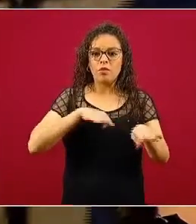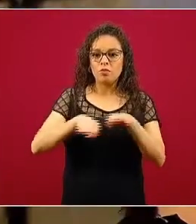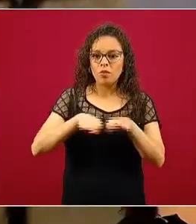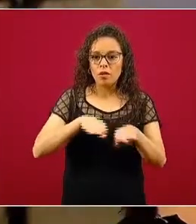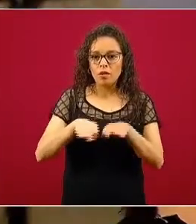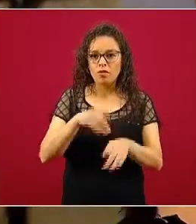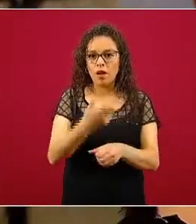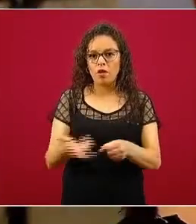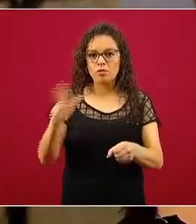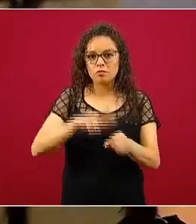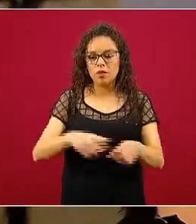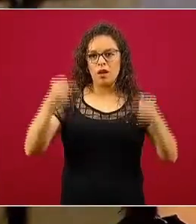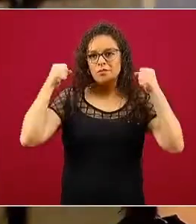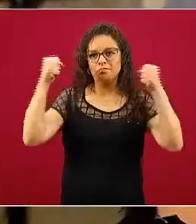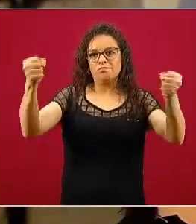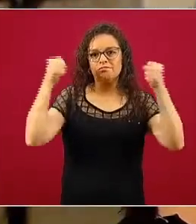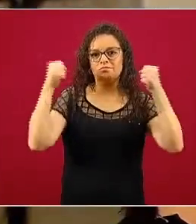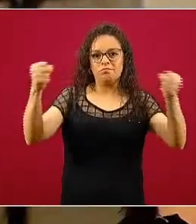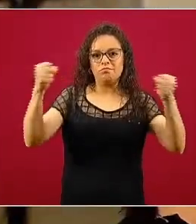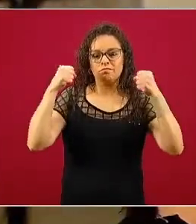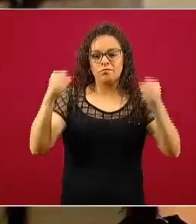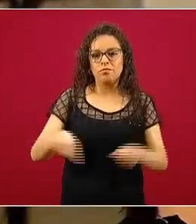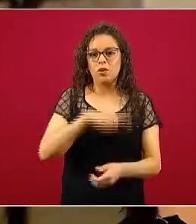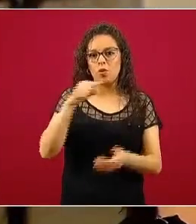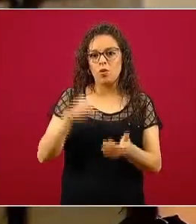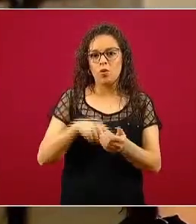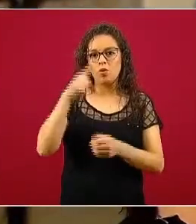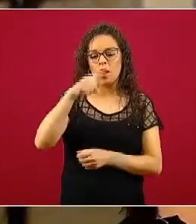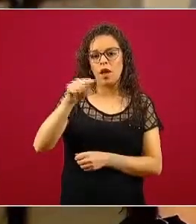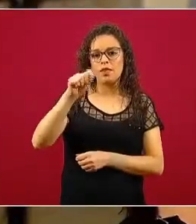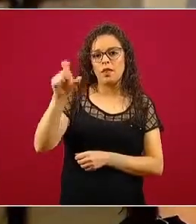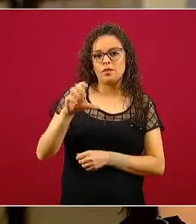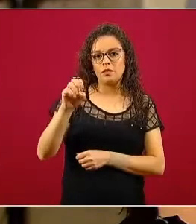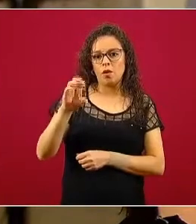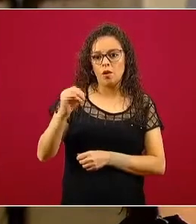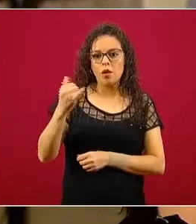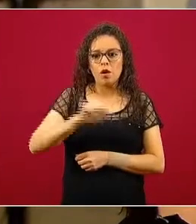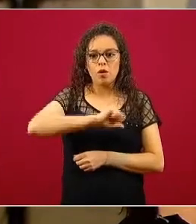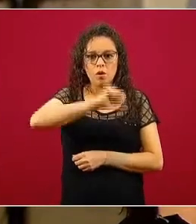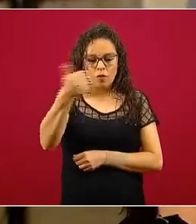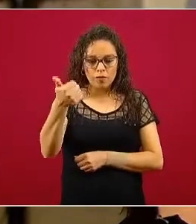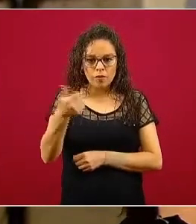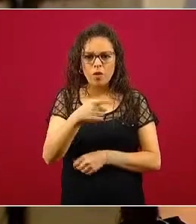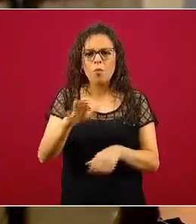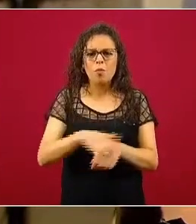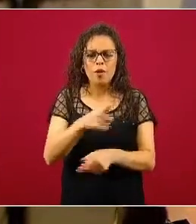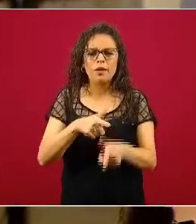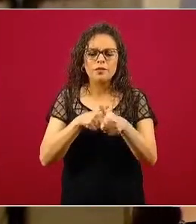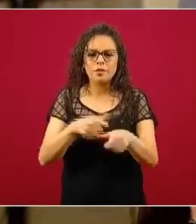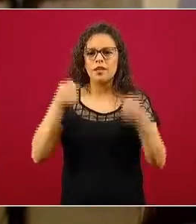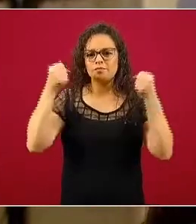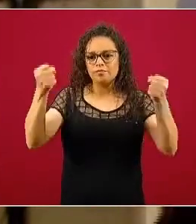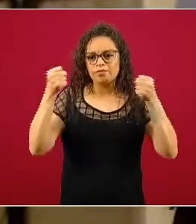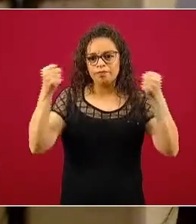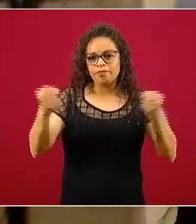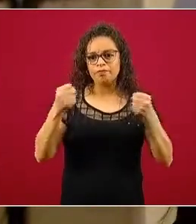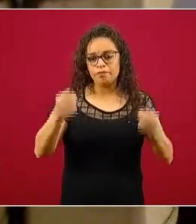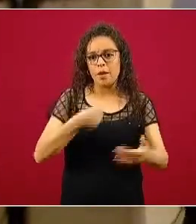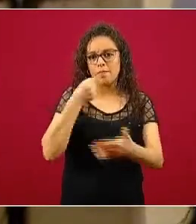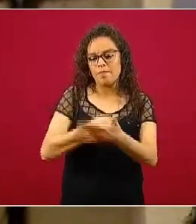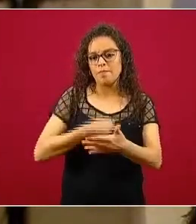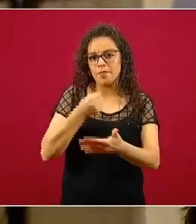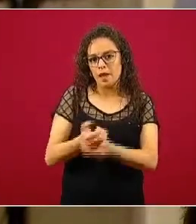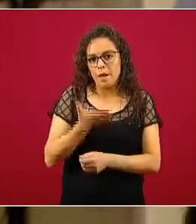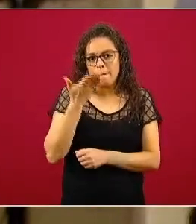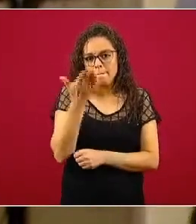hospital en Texcoco, también en el Hospital Venados. Entonces, ¿por qué podría continuar esta manifestación y esta exigencia por parte del